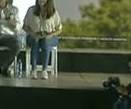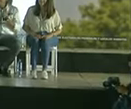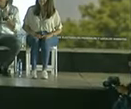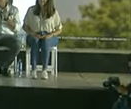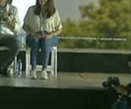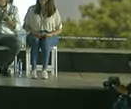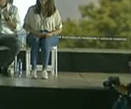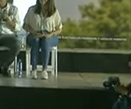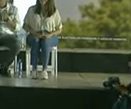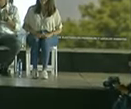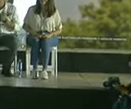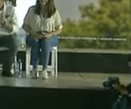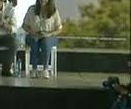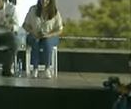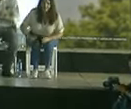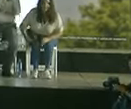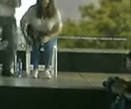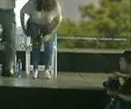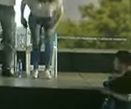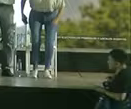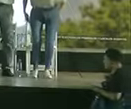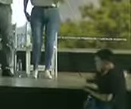la victoria Muchas gracias